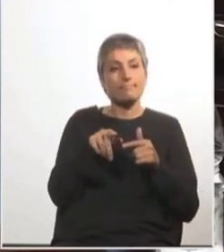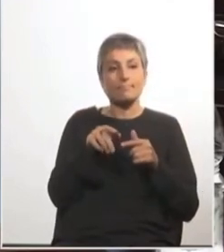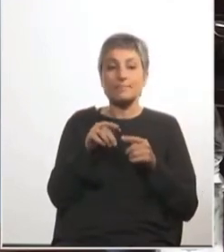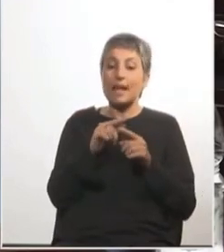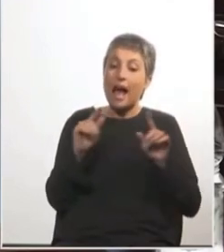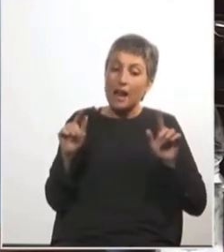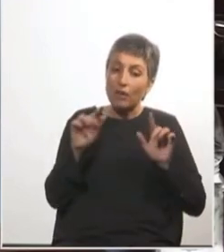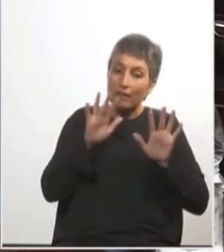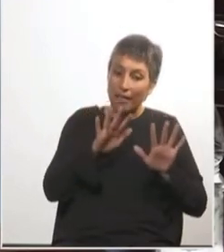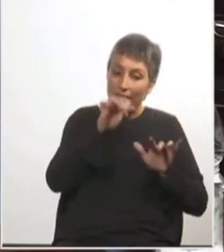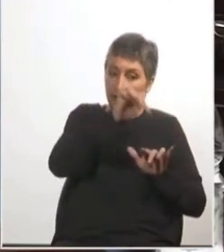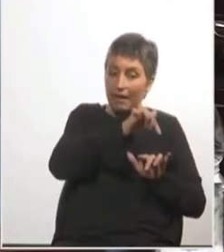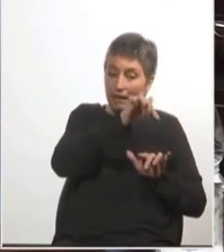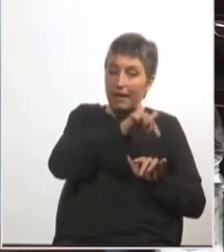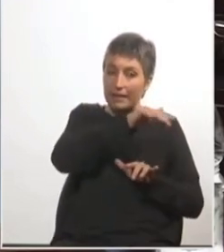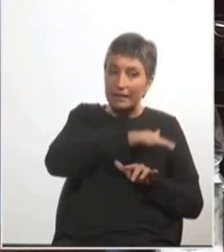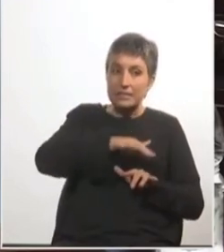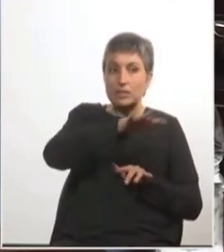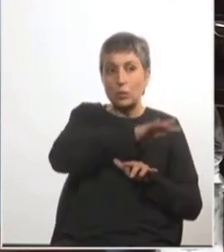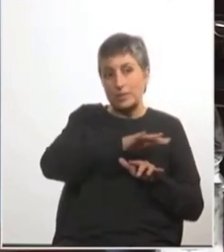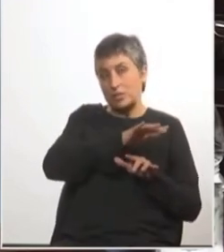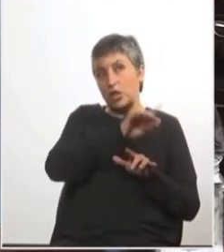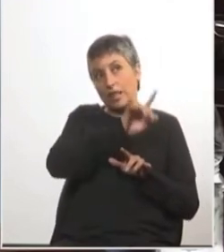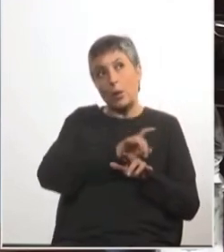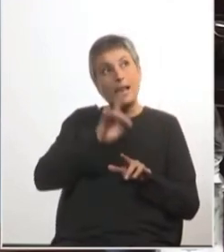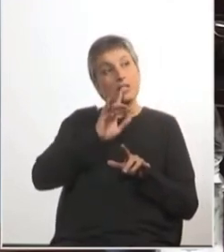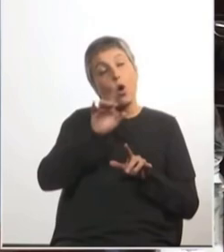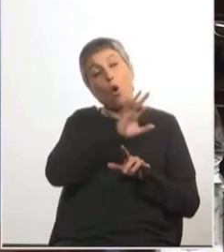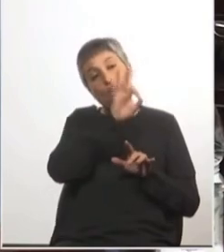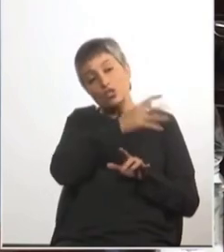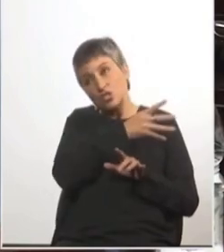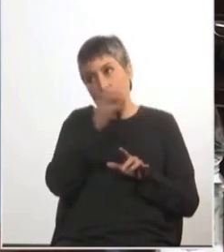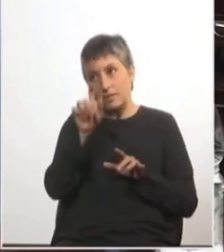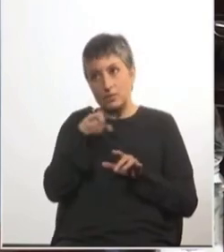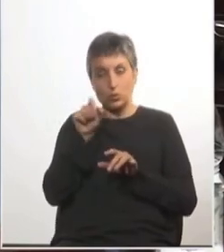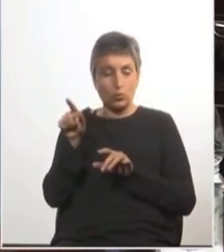en la leche y otra llevarla para el molino propio.